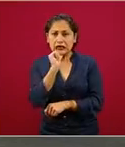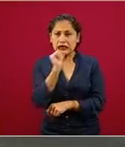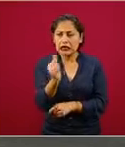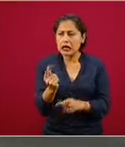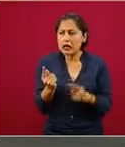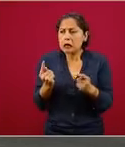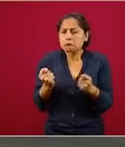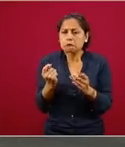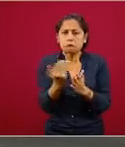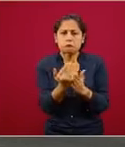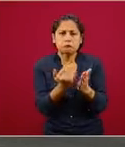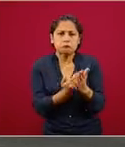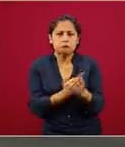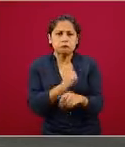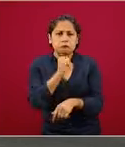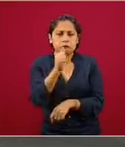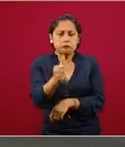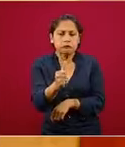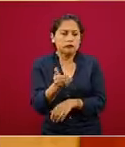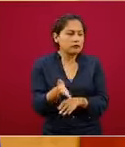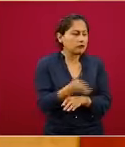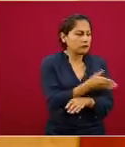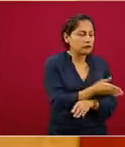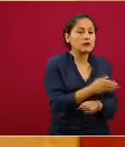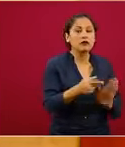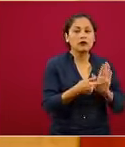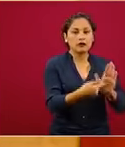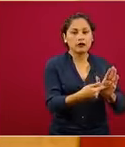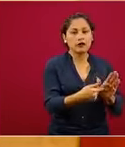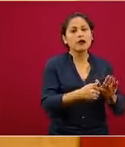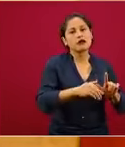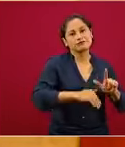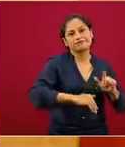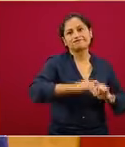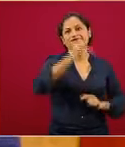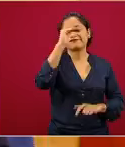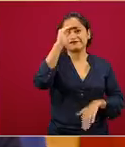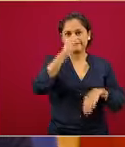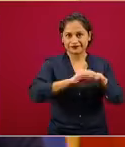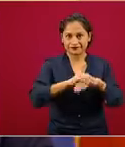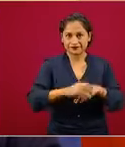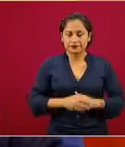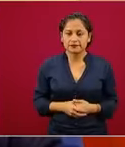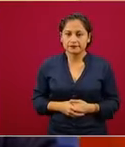Jornada Nacional de Sana Distancia. Ahora bien,